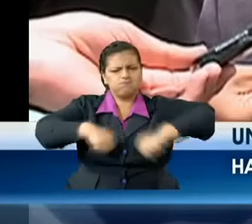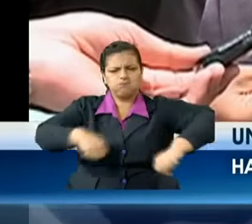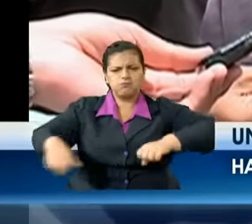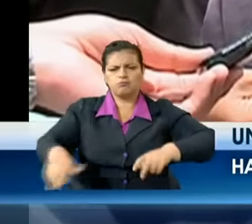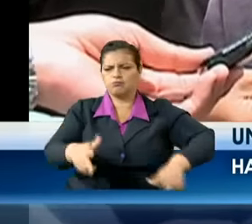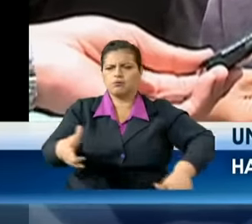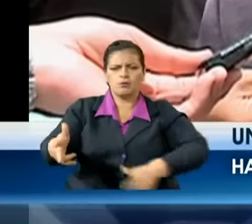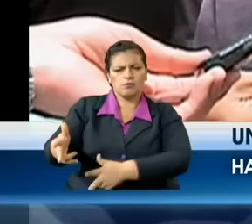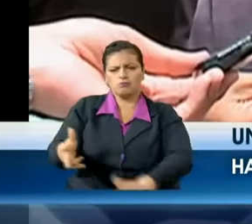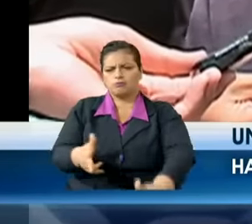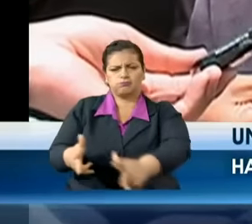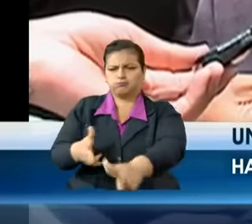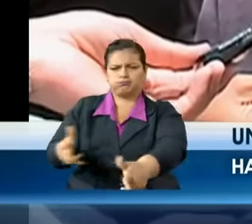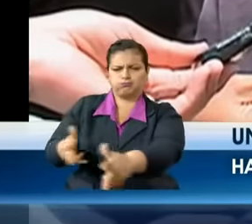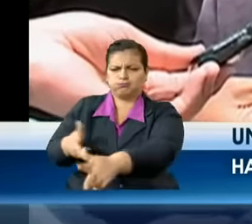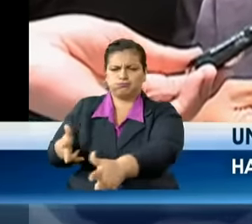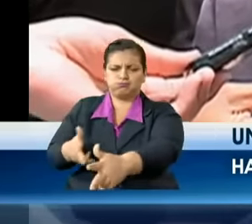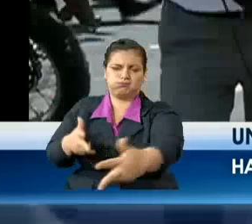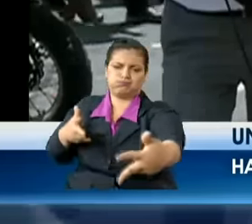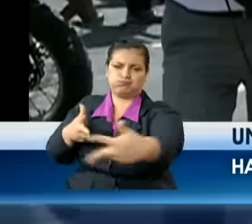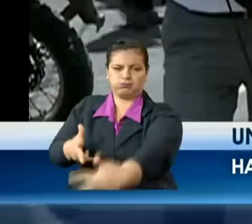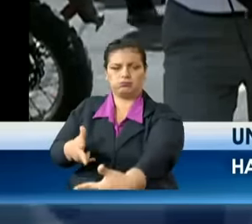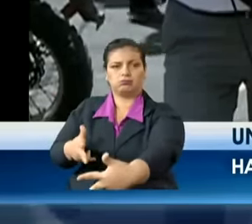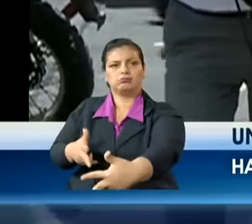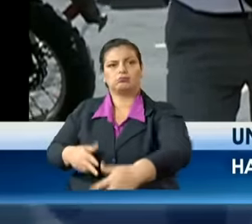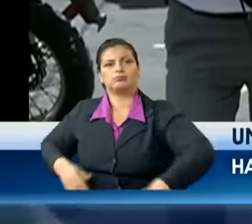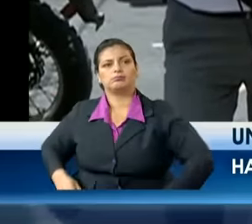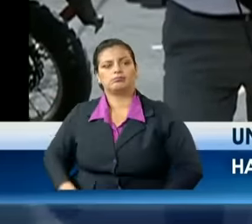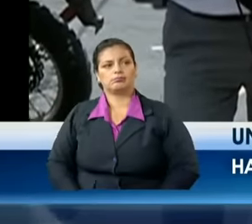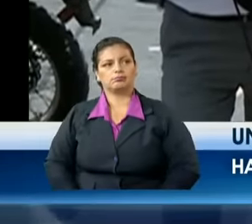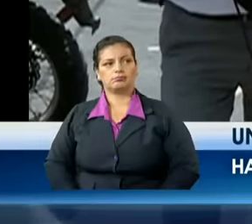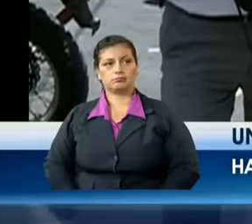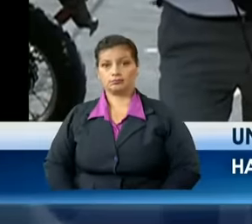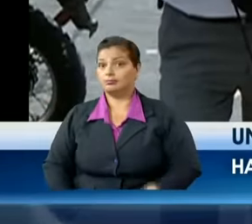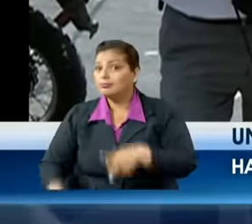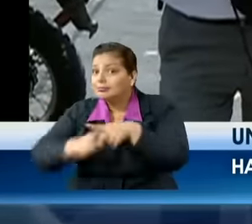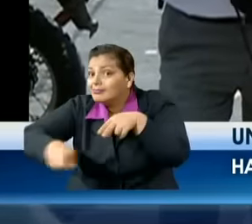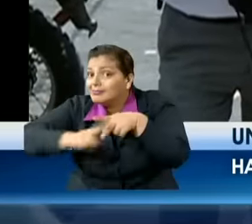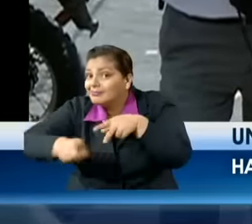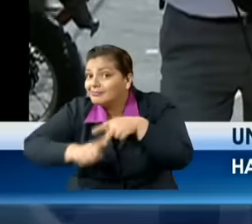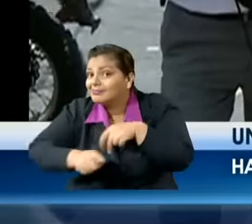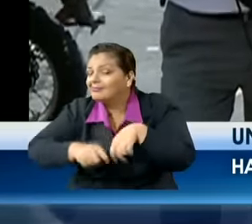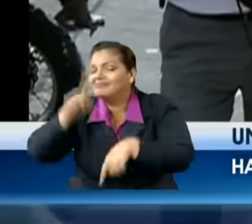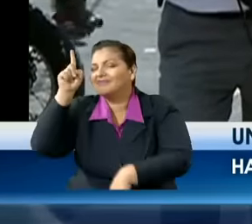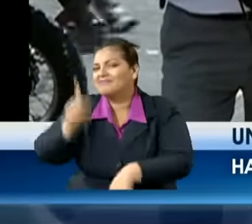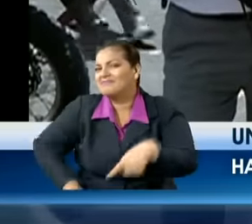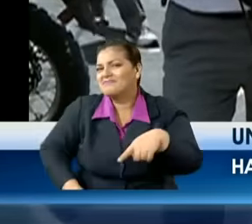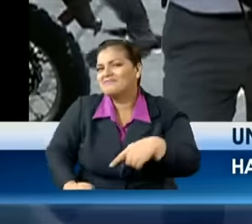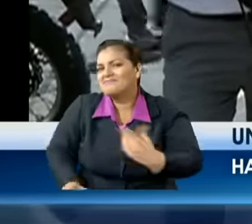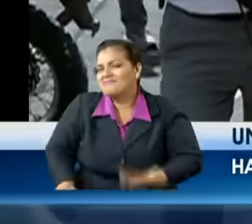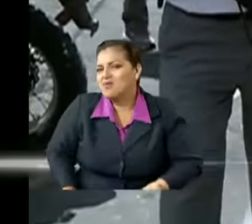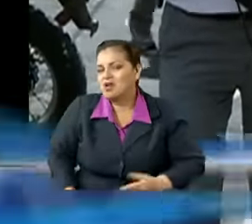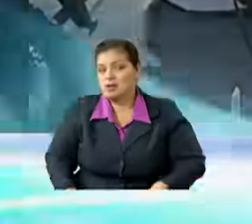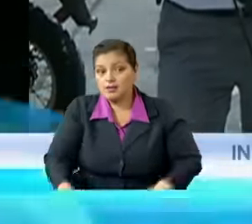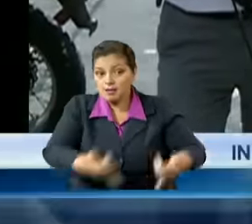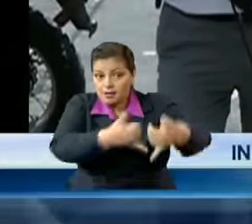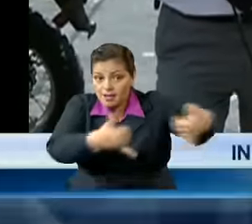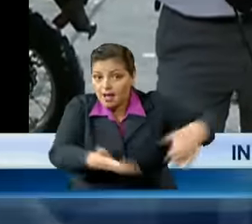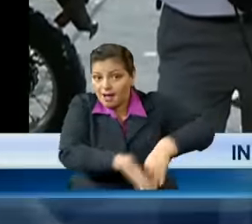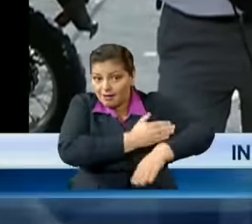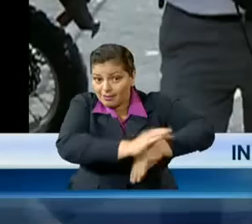al señor taxista para que le saque del lugar. Esta vez no lograron fugar, fueron capturados a pocos metros de la tienda donde asaltaron.